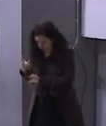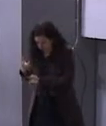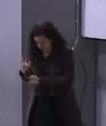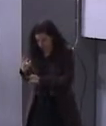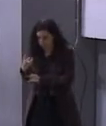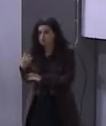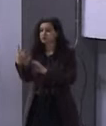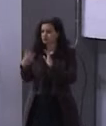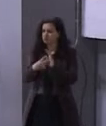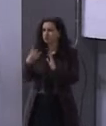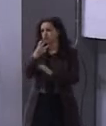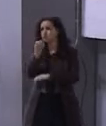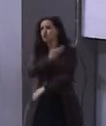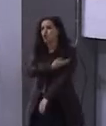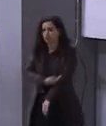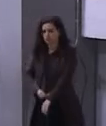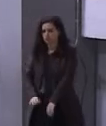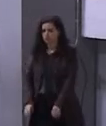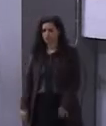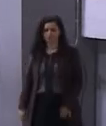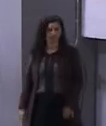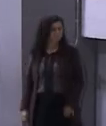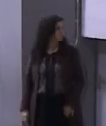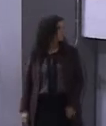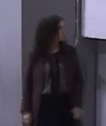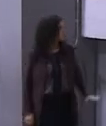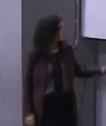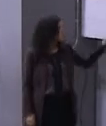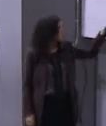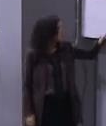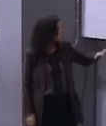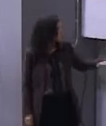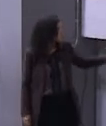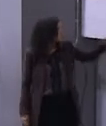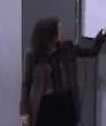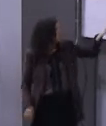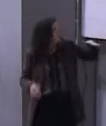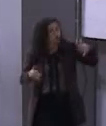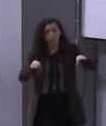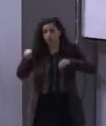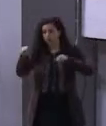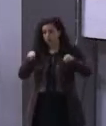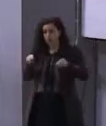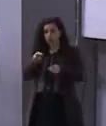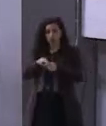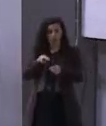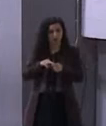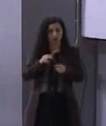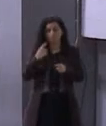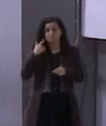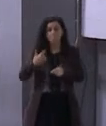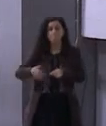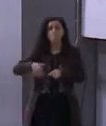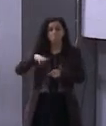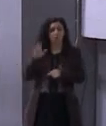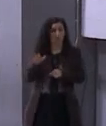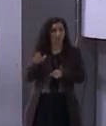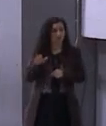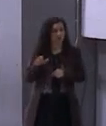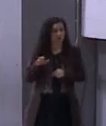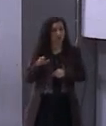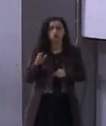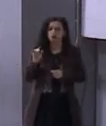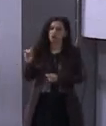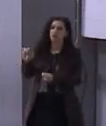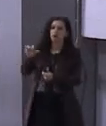más de 3.300 millones de pesos. Entonces, aquí aparece un poco cómo está la distribución de los recursos. Fundamentalmente, estamos